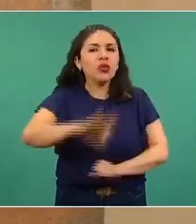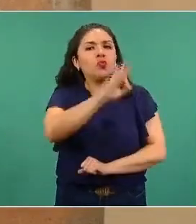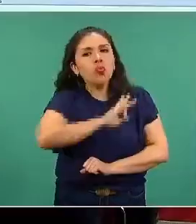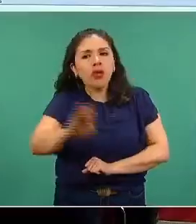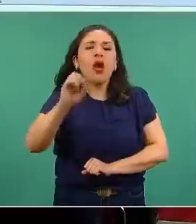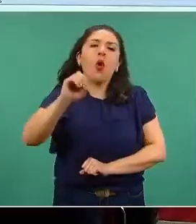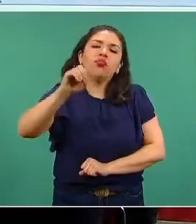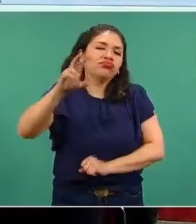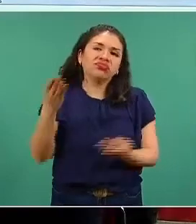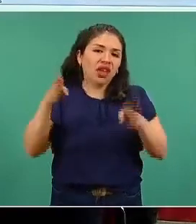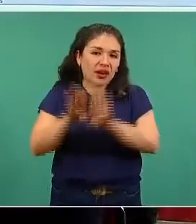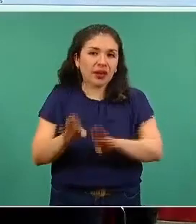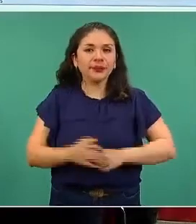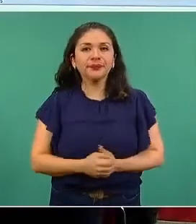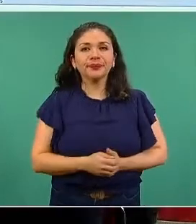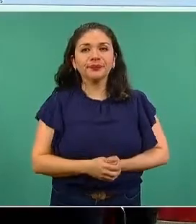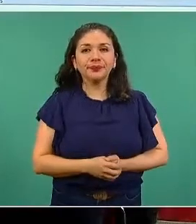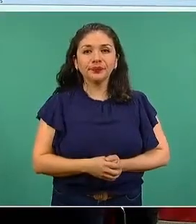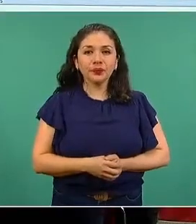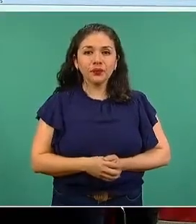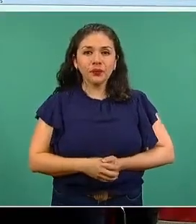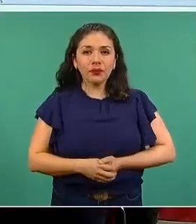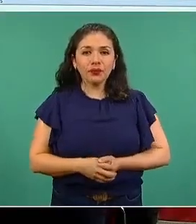por favor.